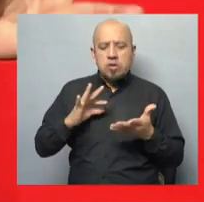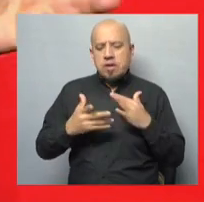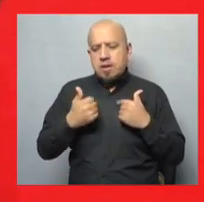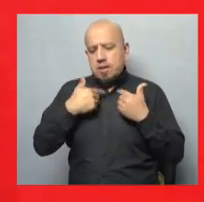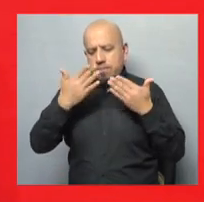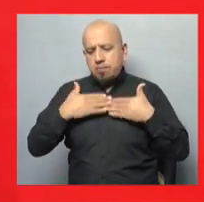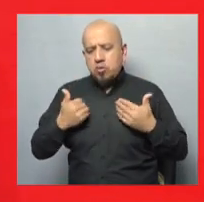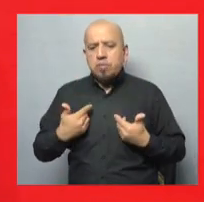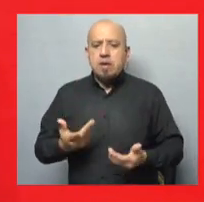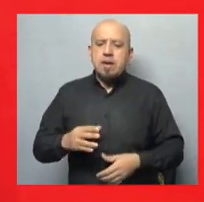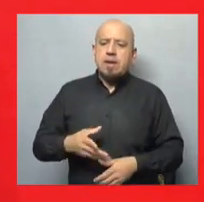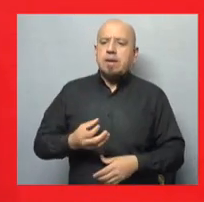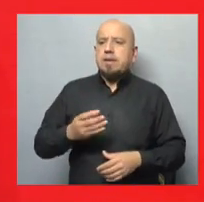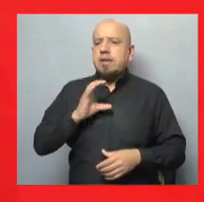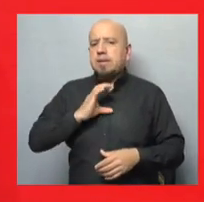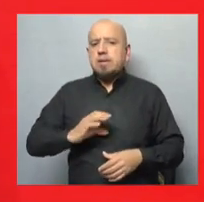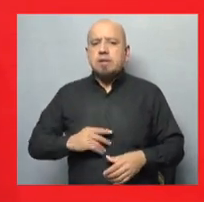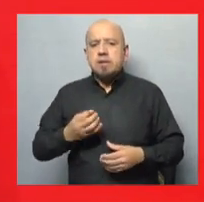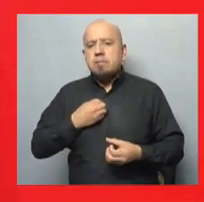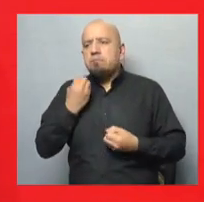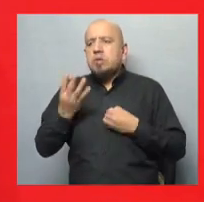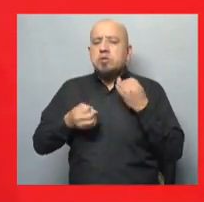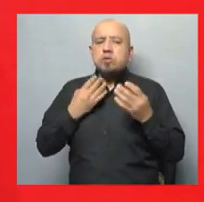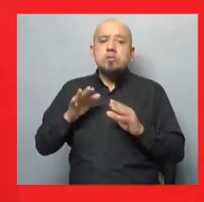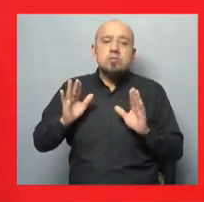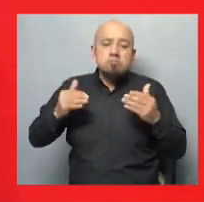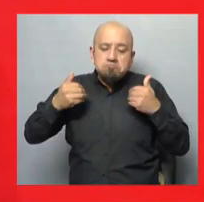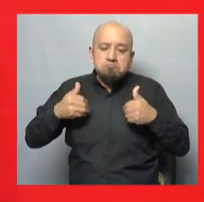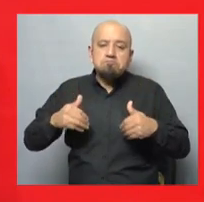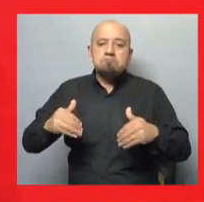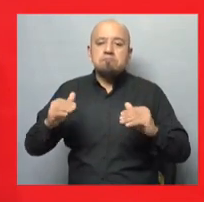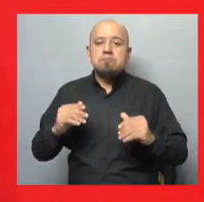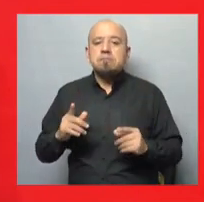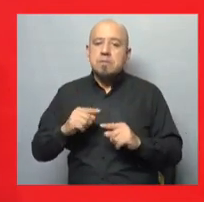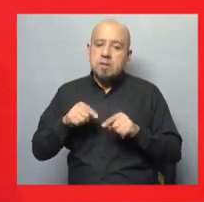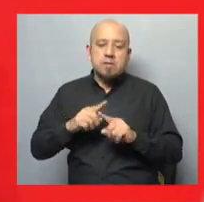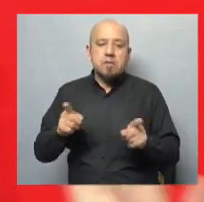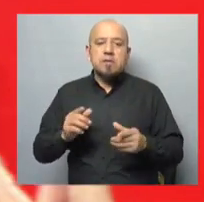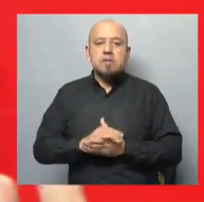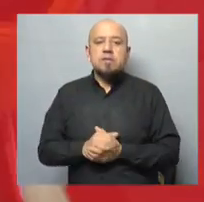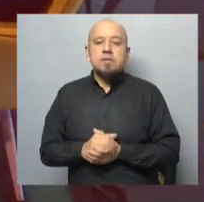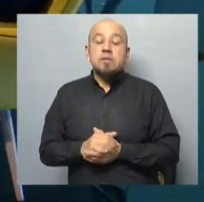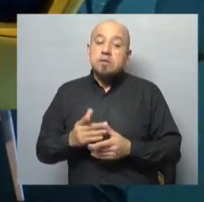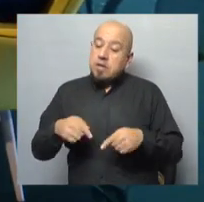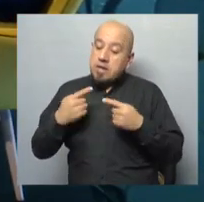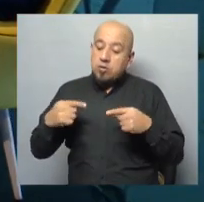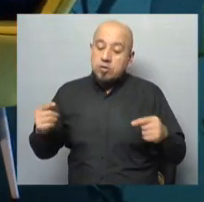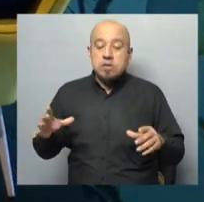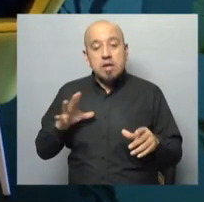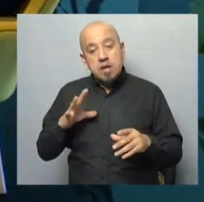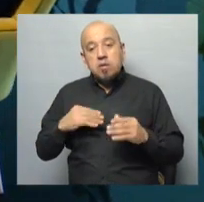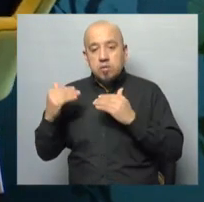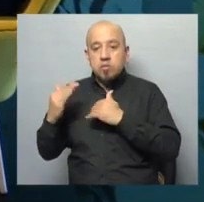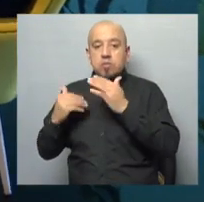cosas leemos qué cosas consumimos que sucede y no es así las cosas se construyen tal